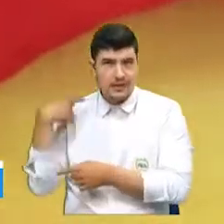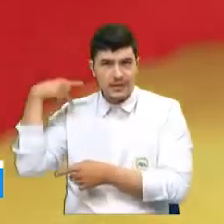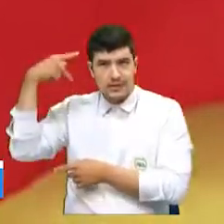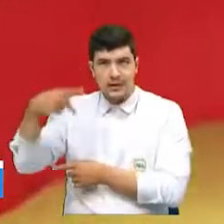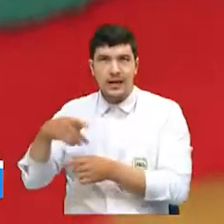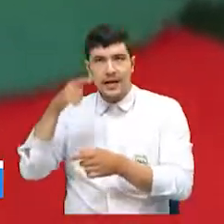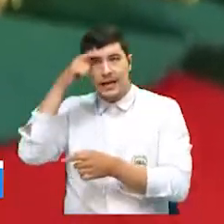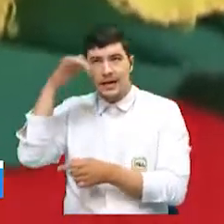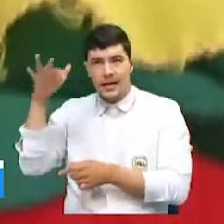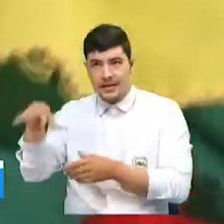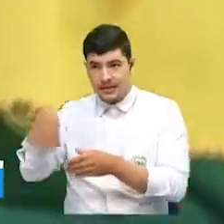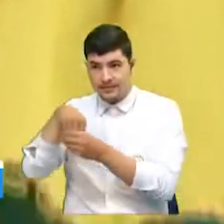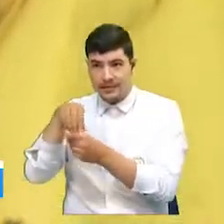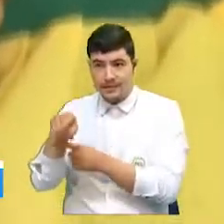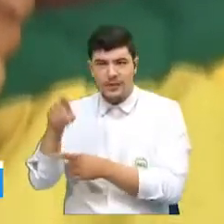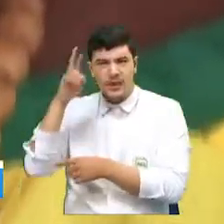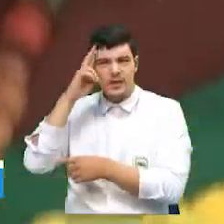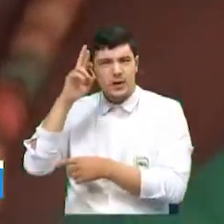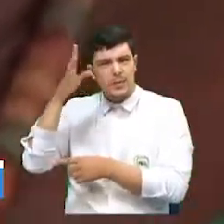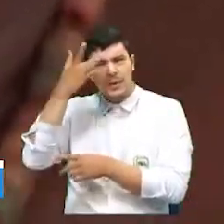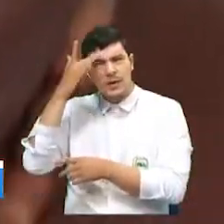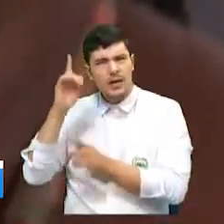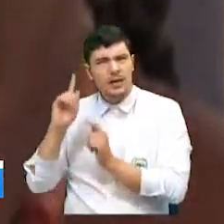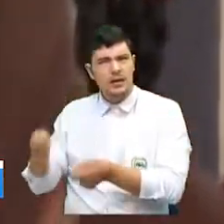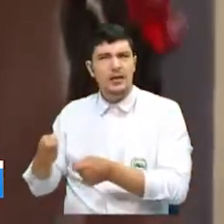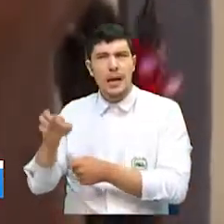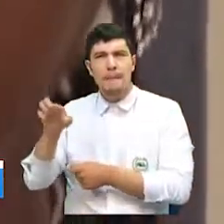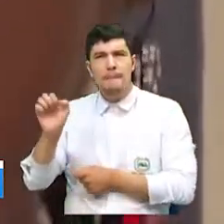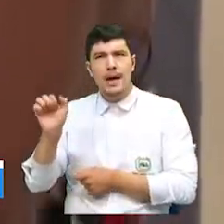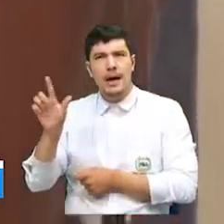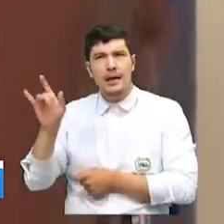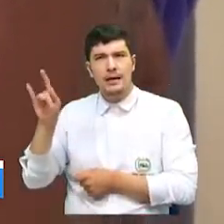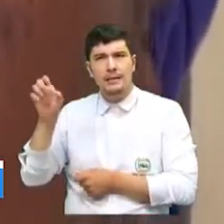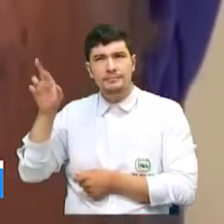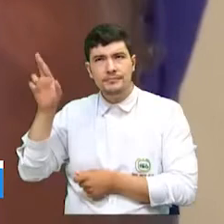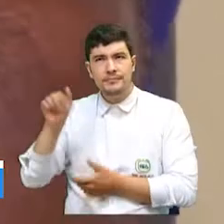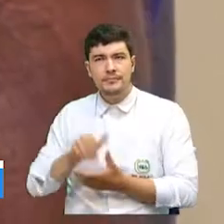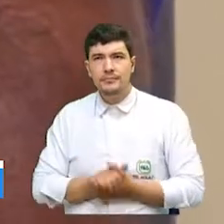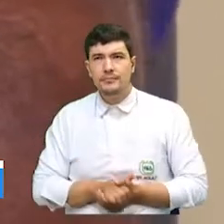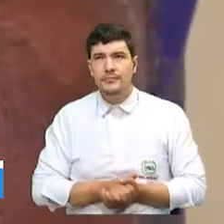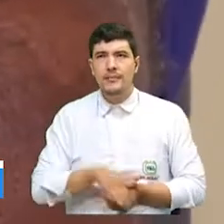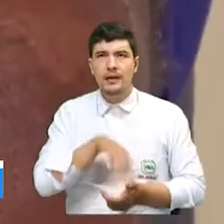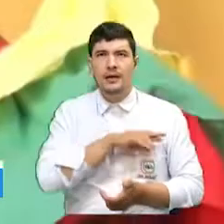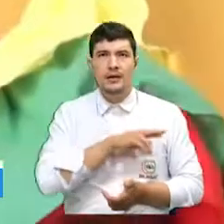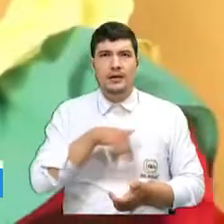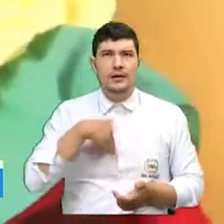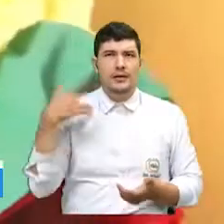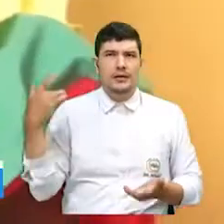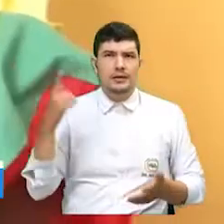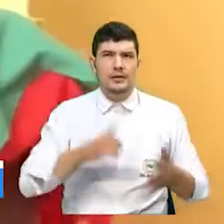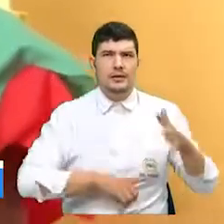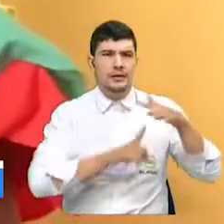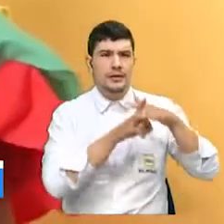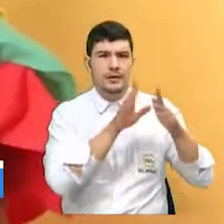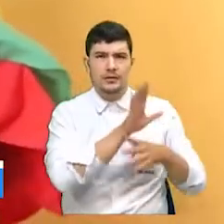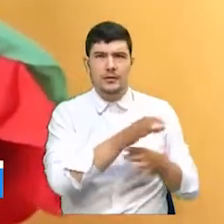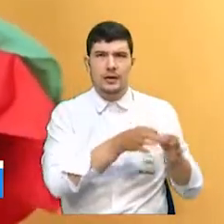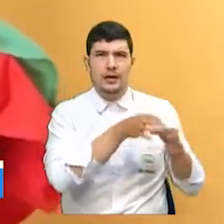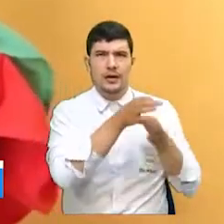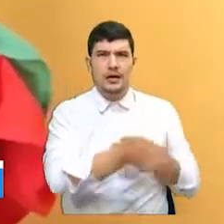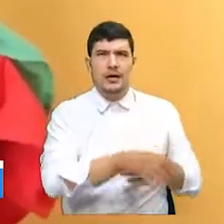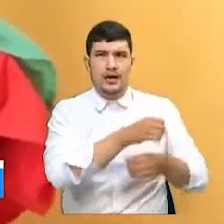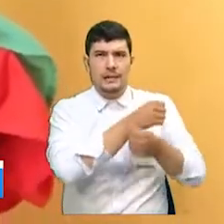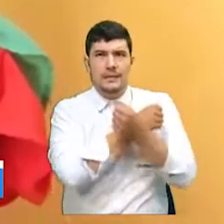del paisaje. La razón de su nombre se debe a sus orígenes. Nosotras venimos de un pueblo muy amado, el